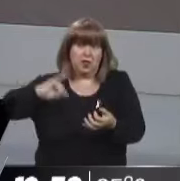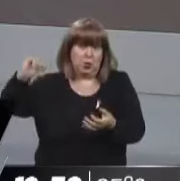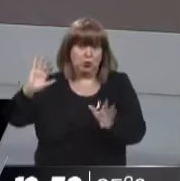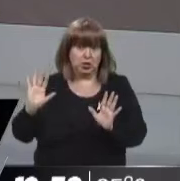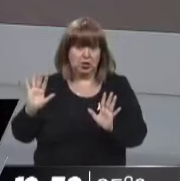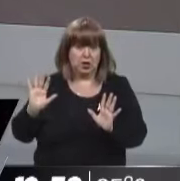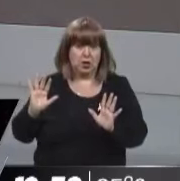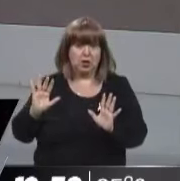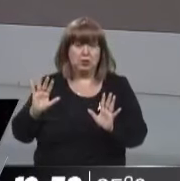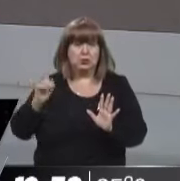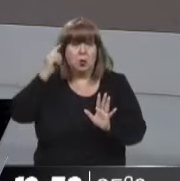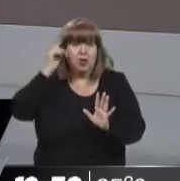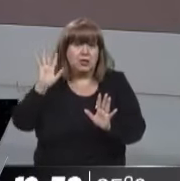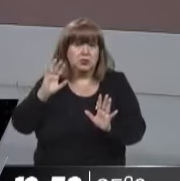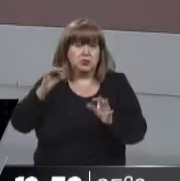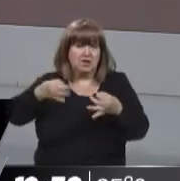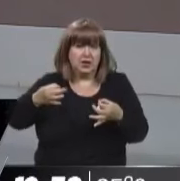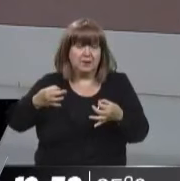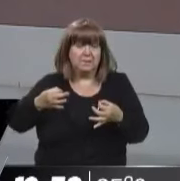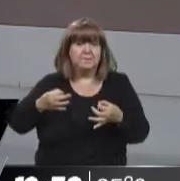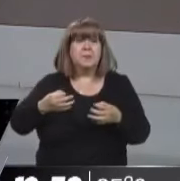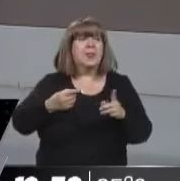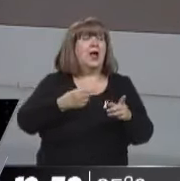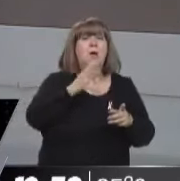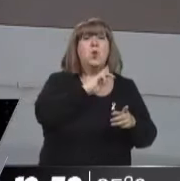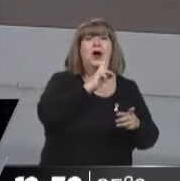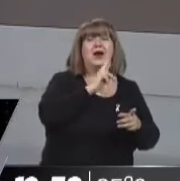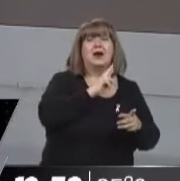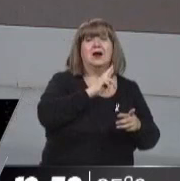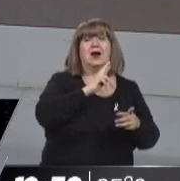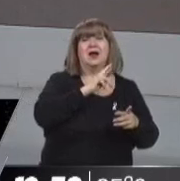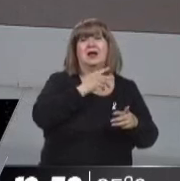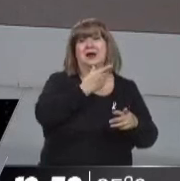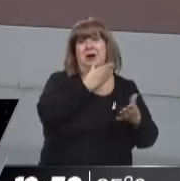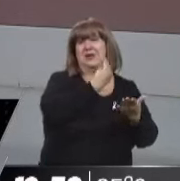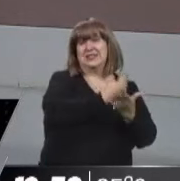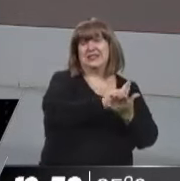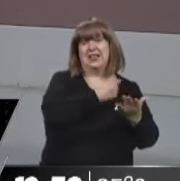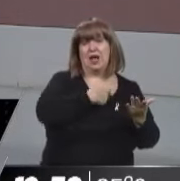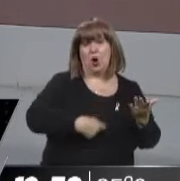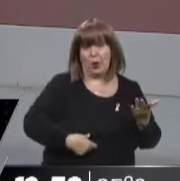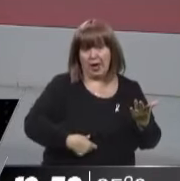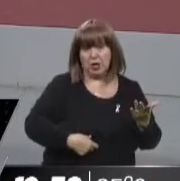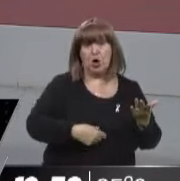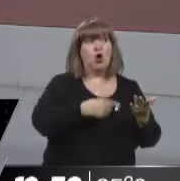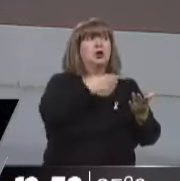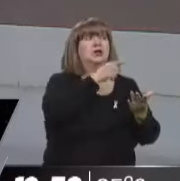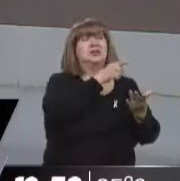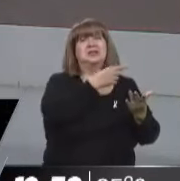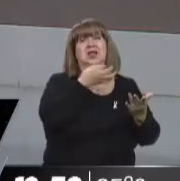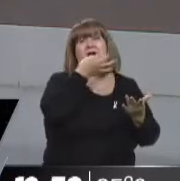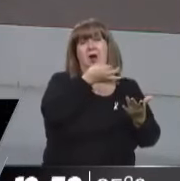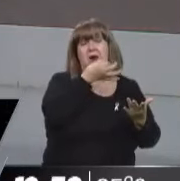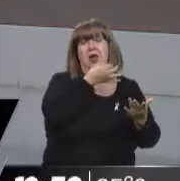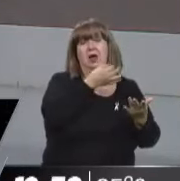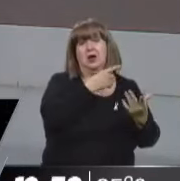que tendría que hacer. Bueno, investidura también, ¿no? Claro, después si la vocera sale, habla y si eso lo redimensiona o no, está bien, lo podemos discutir. Claro. Pero la acción legal me parece correcto